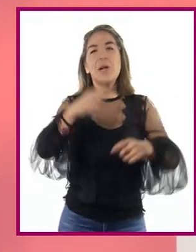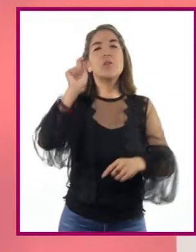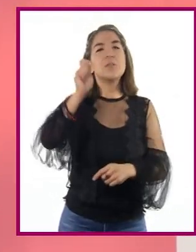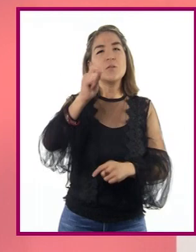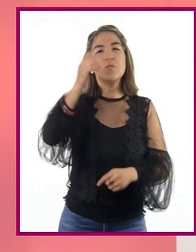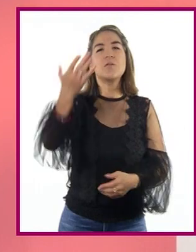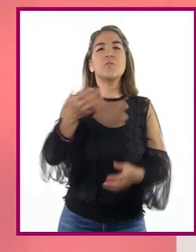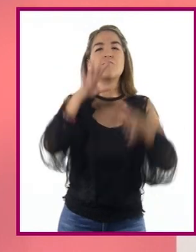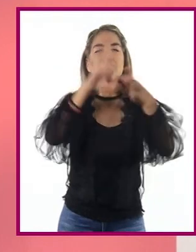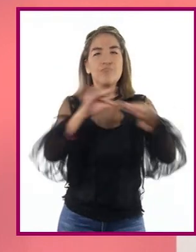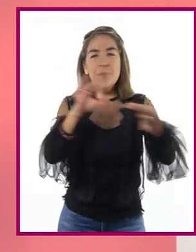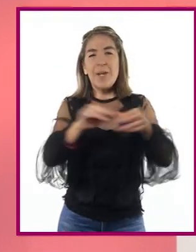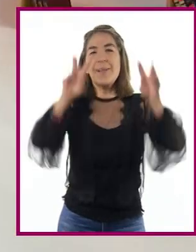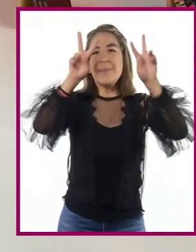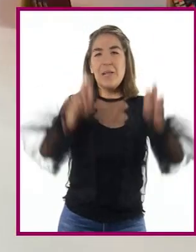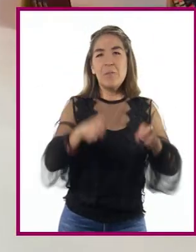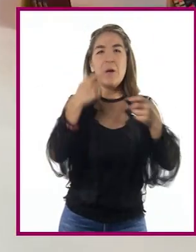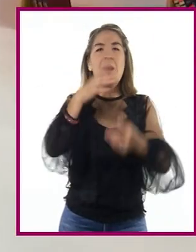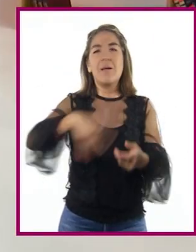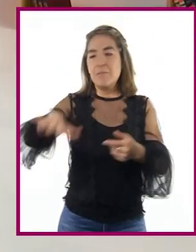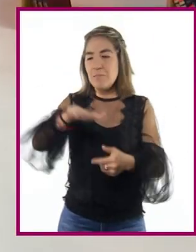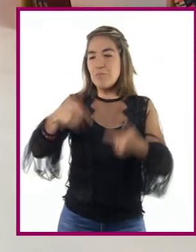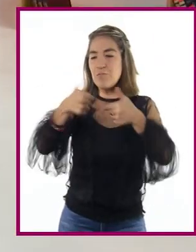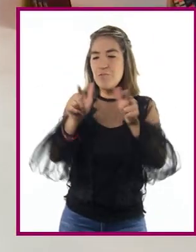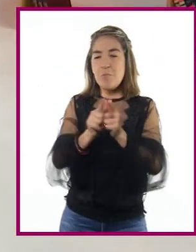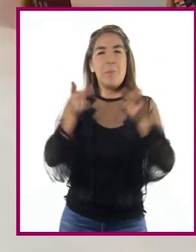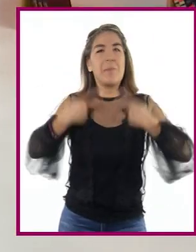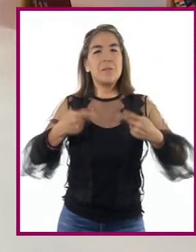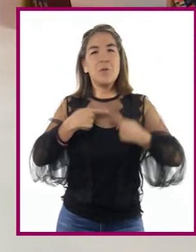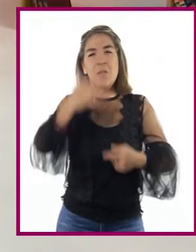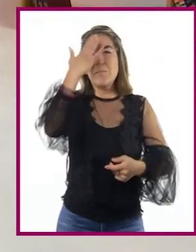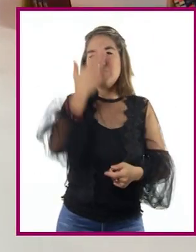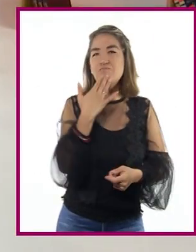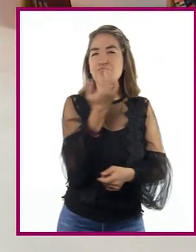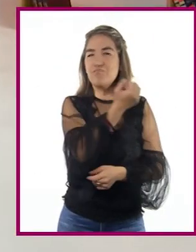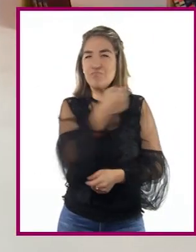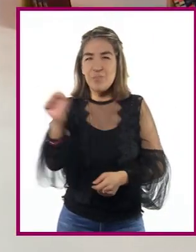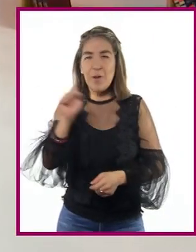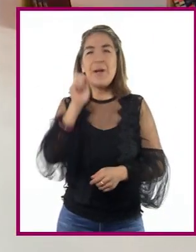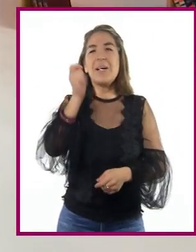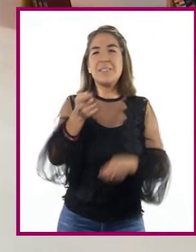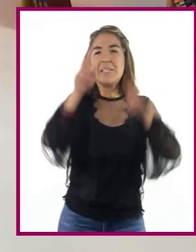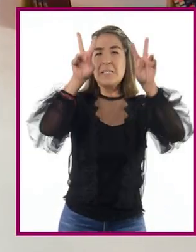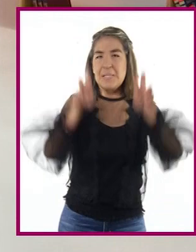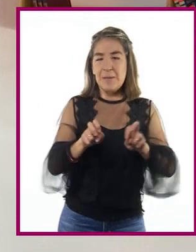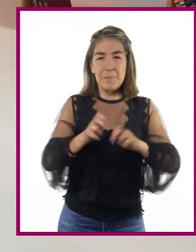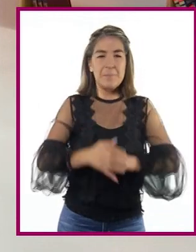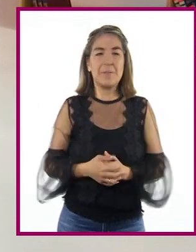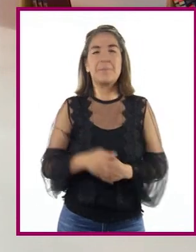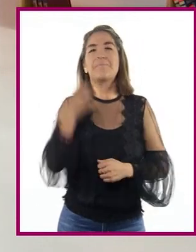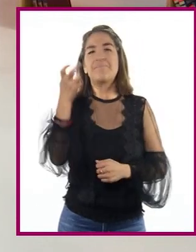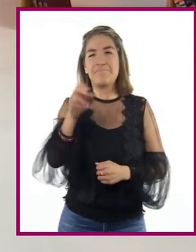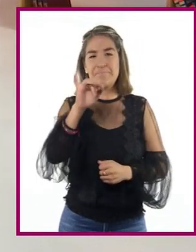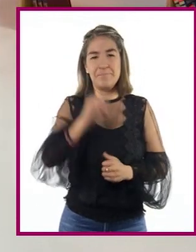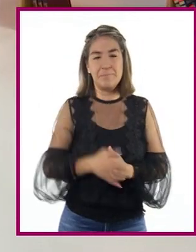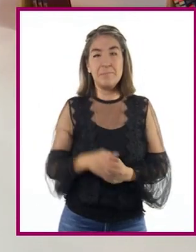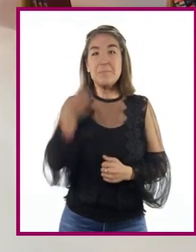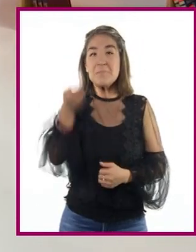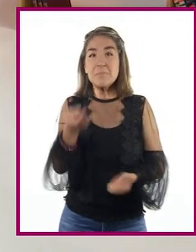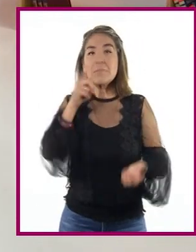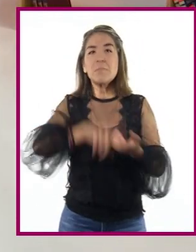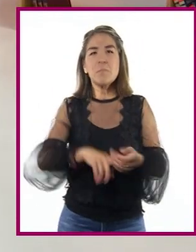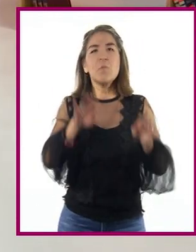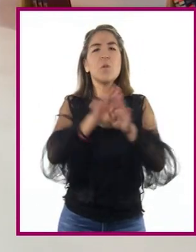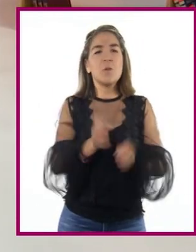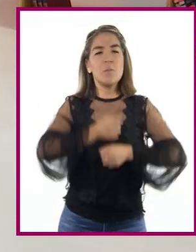través de una discusión entre un grupo de personas expertas o conocedoras del mismo. Así es, y en ellas se